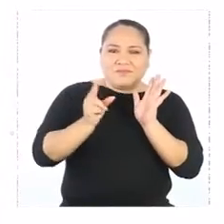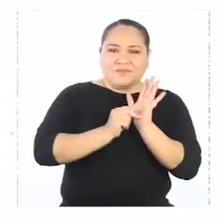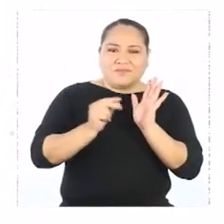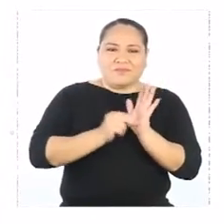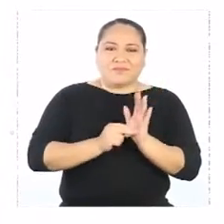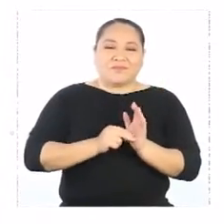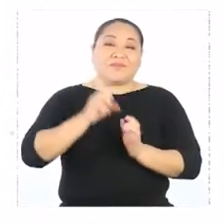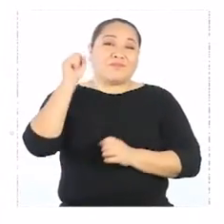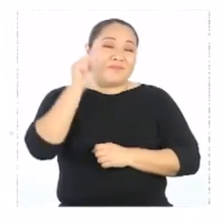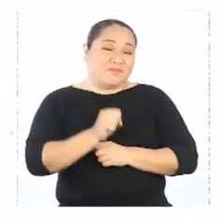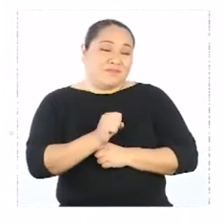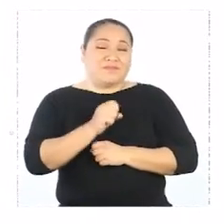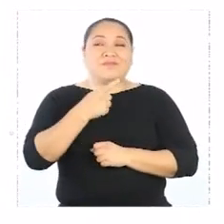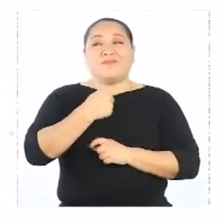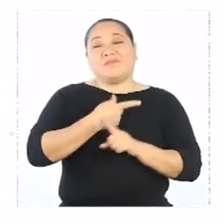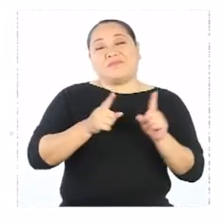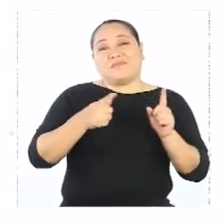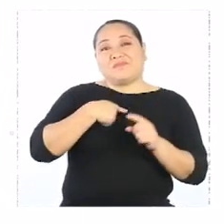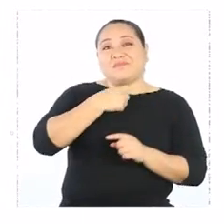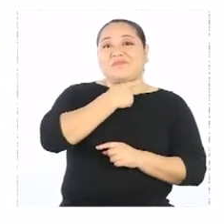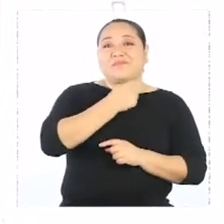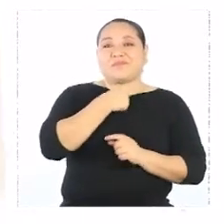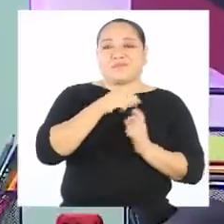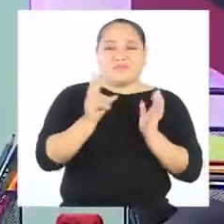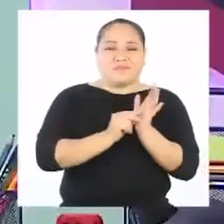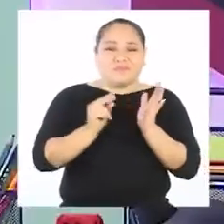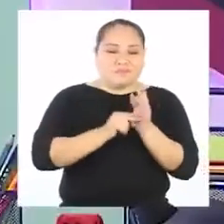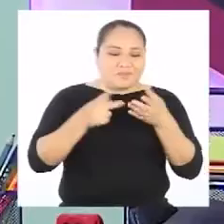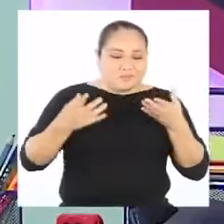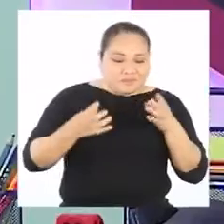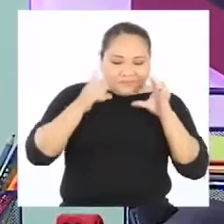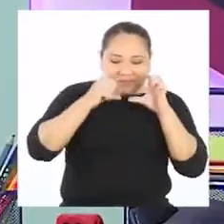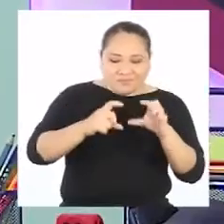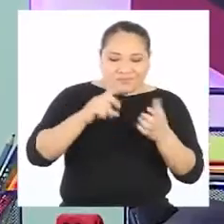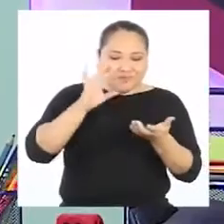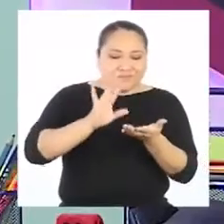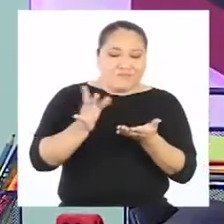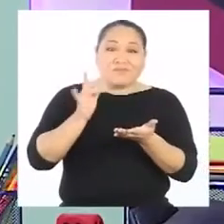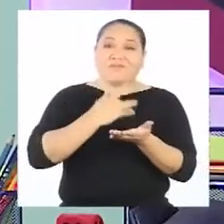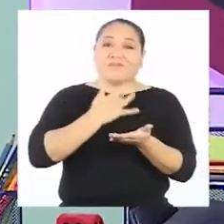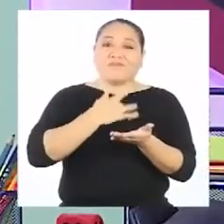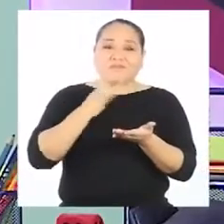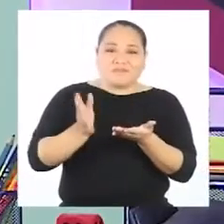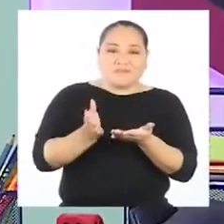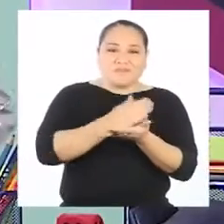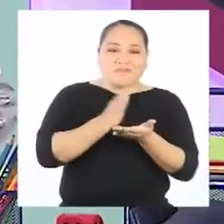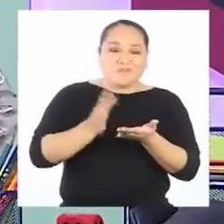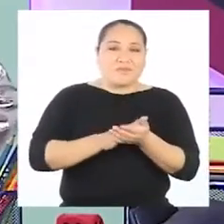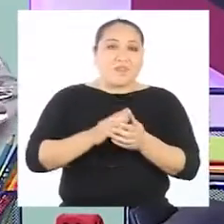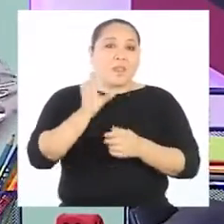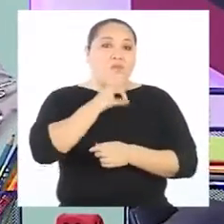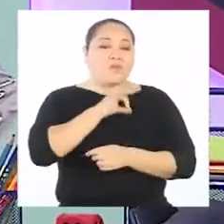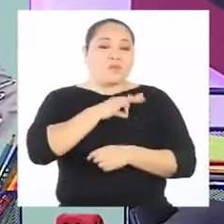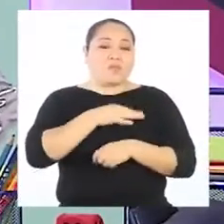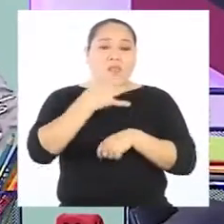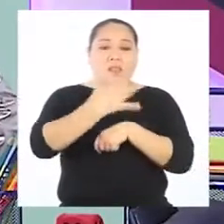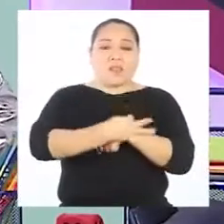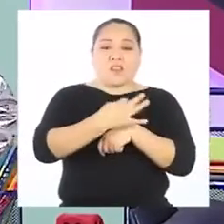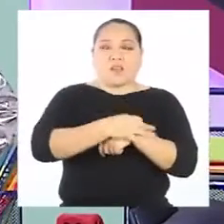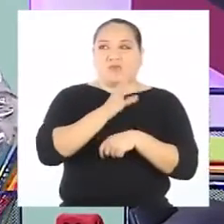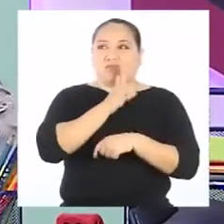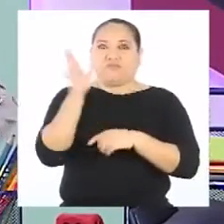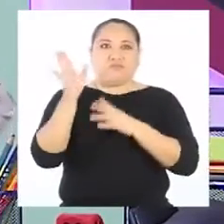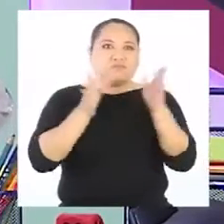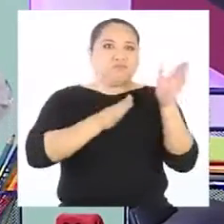las imprime. Sí, pero a mí me gusta imprimirlas, las siento más reales. Además, aproveché el reloj que tienes para